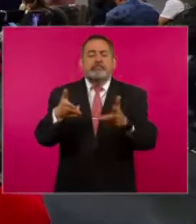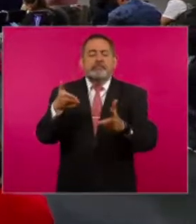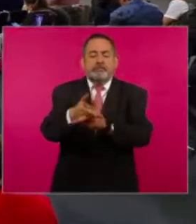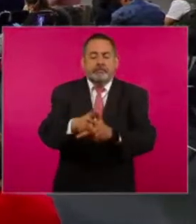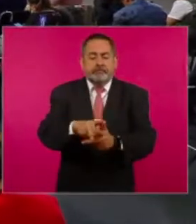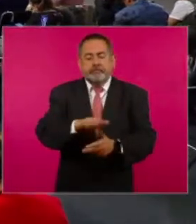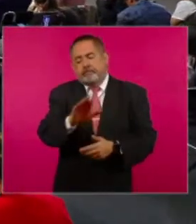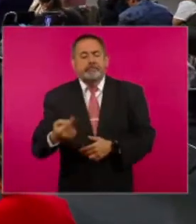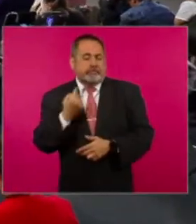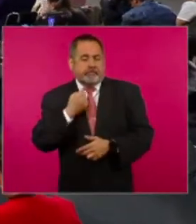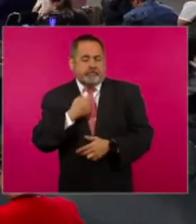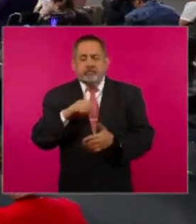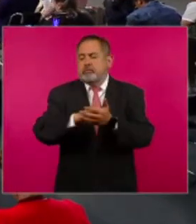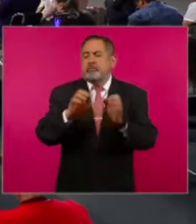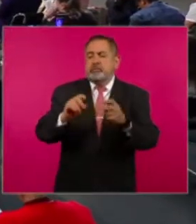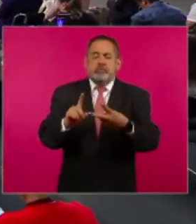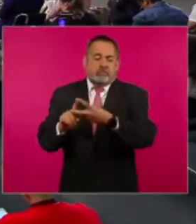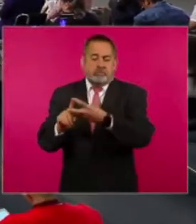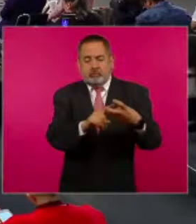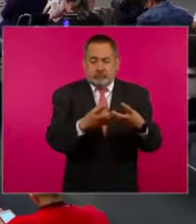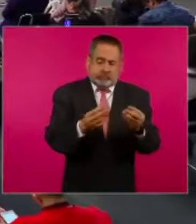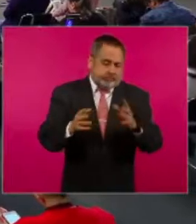digo secuestros,